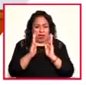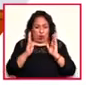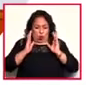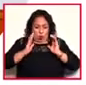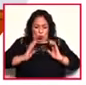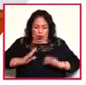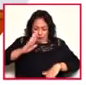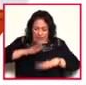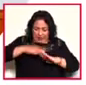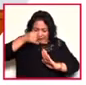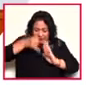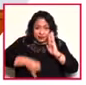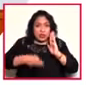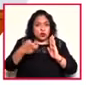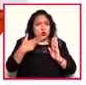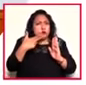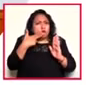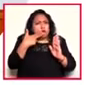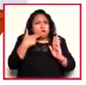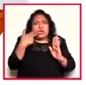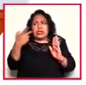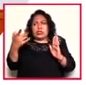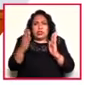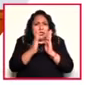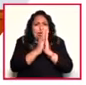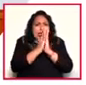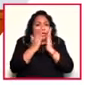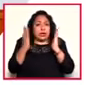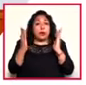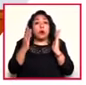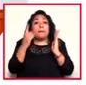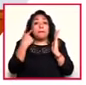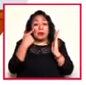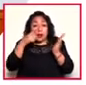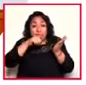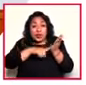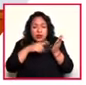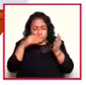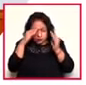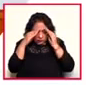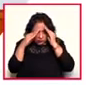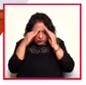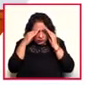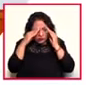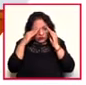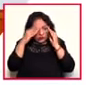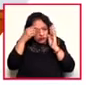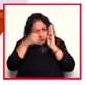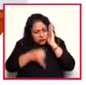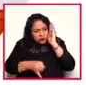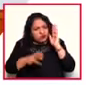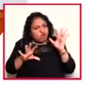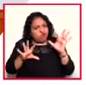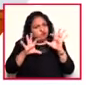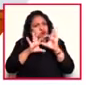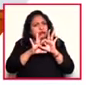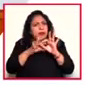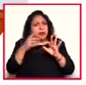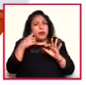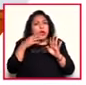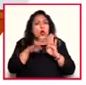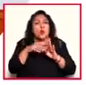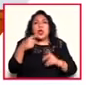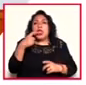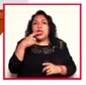en la trayectoria de este autor y en él de nuevo encontramos las reflexiones lúcidas que van desde los efectos del chile en la